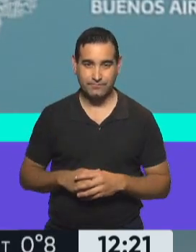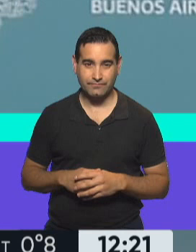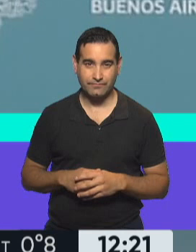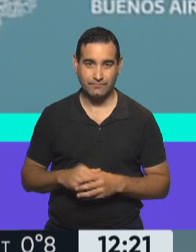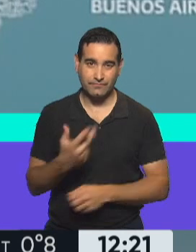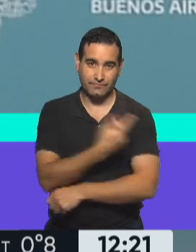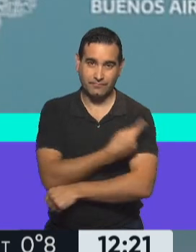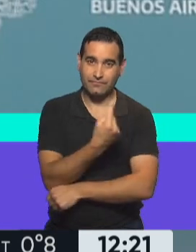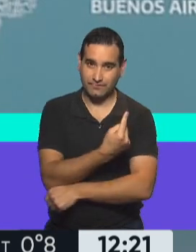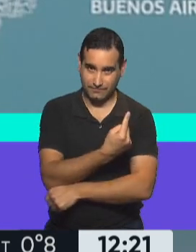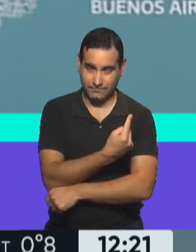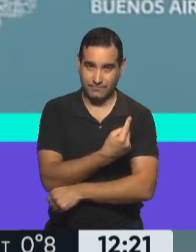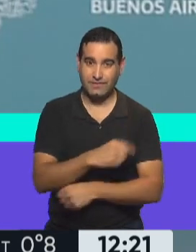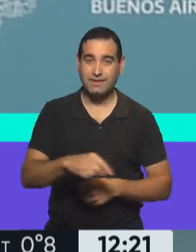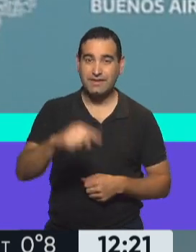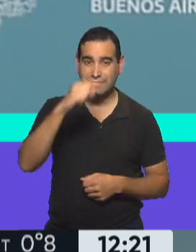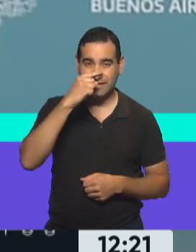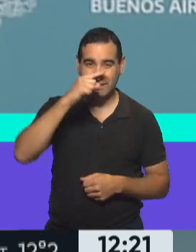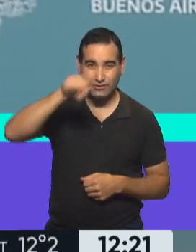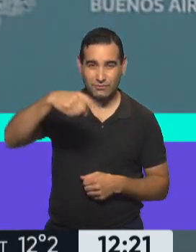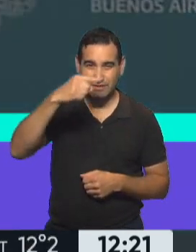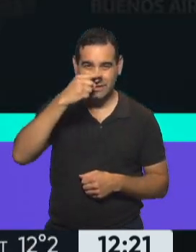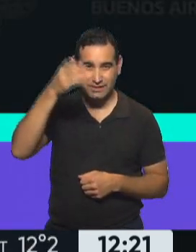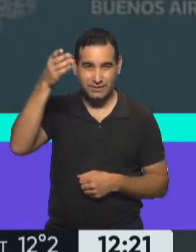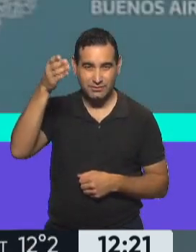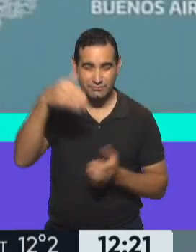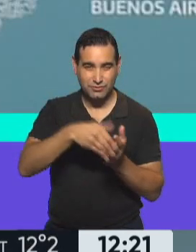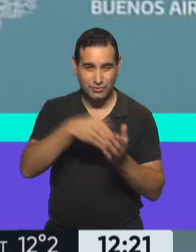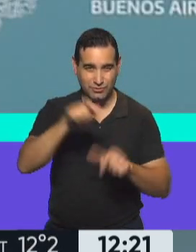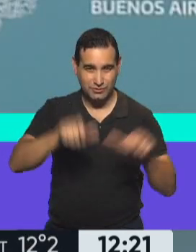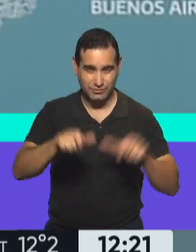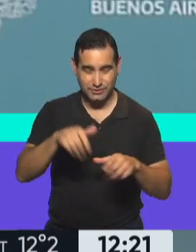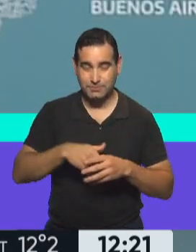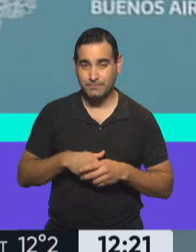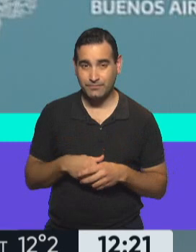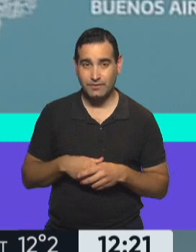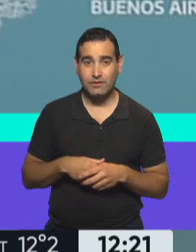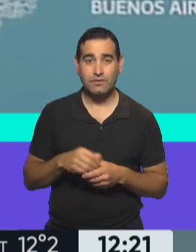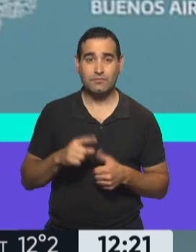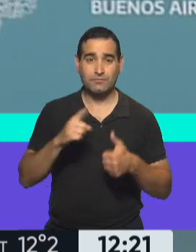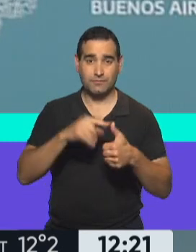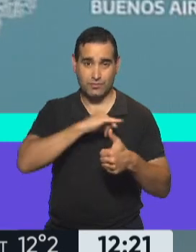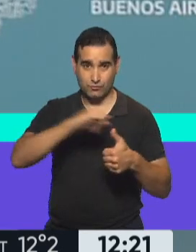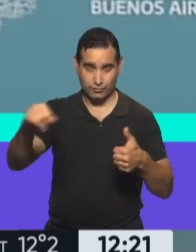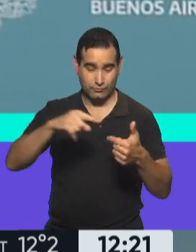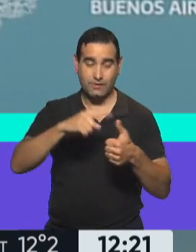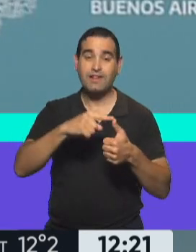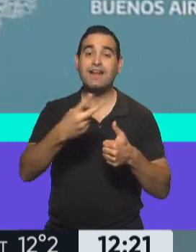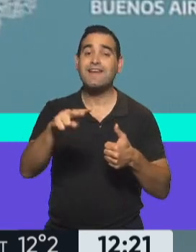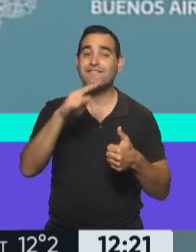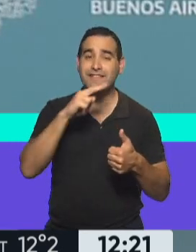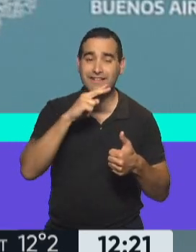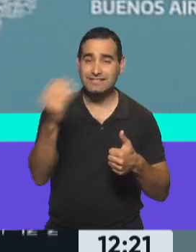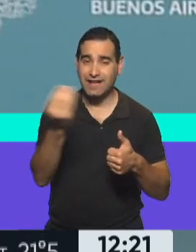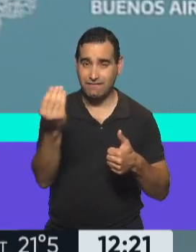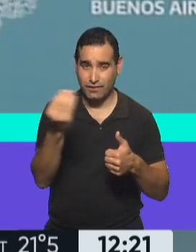dosis, que son los 7,7 millones de vacunados. El primer anuncio tiene que ver con que el viernes y